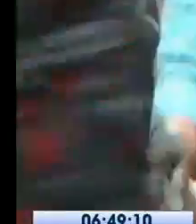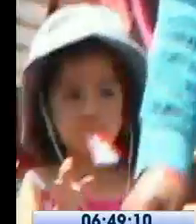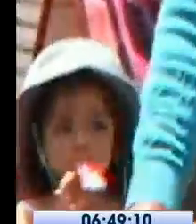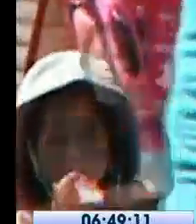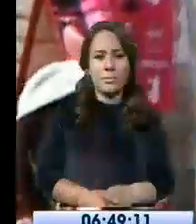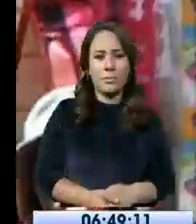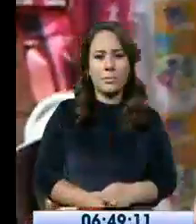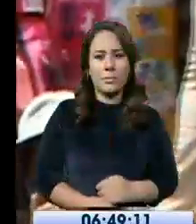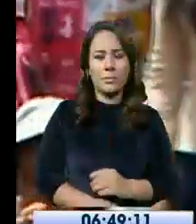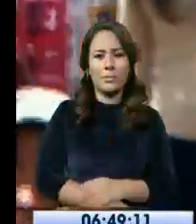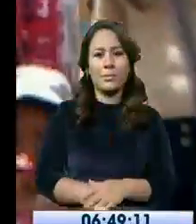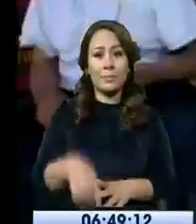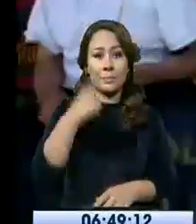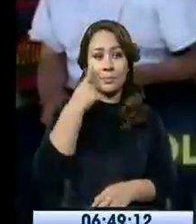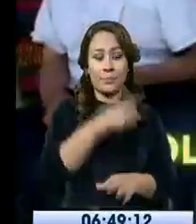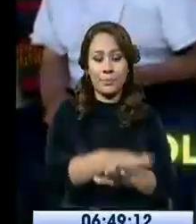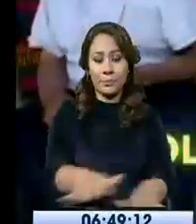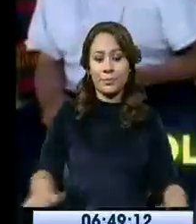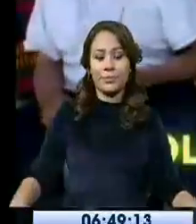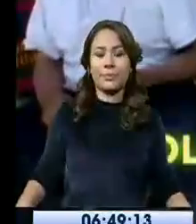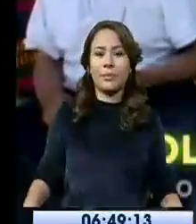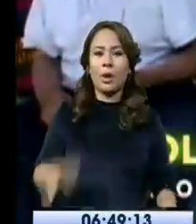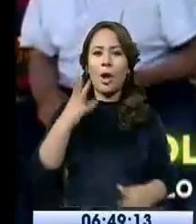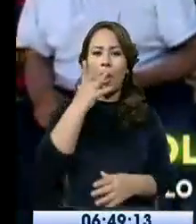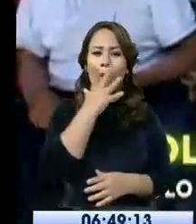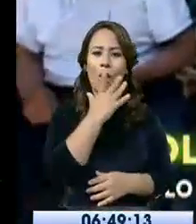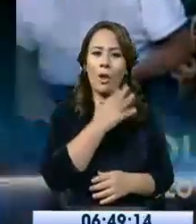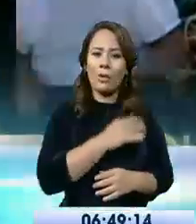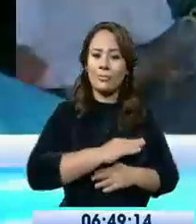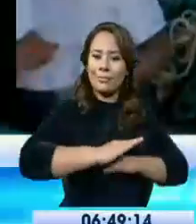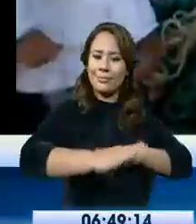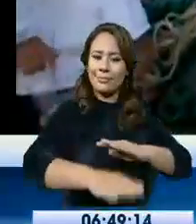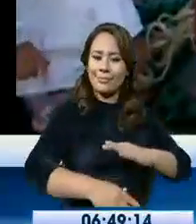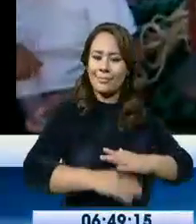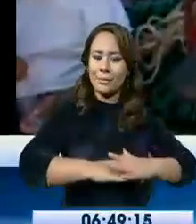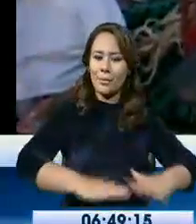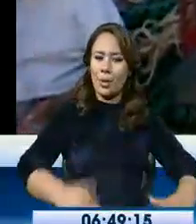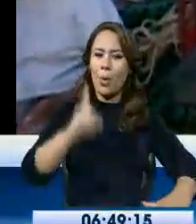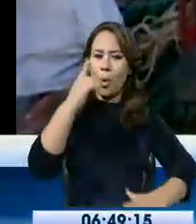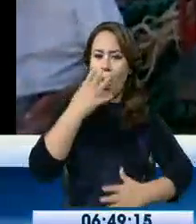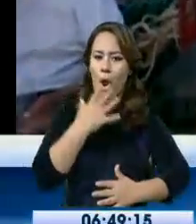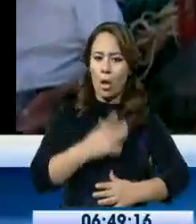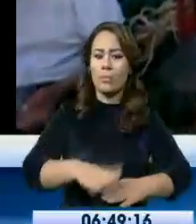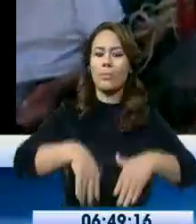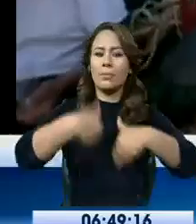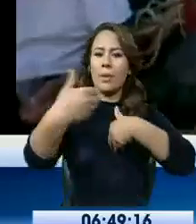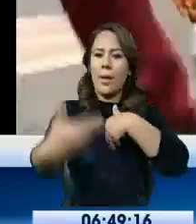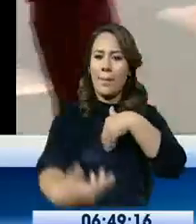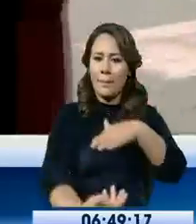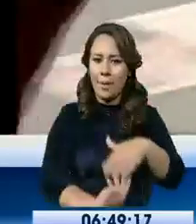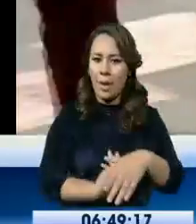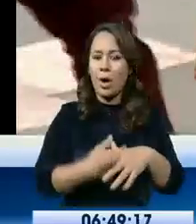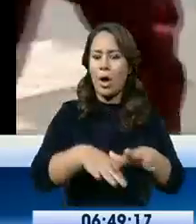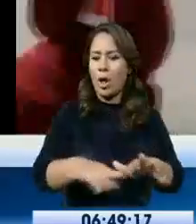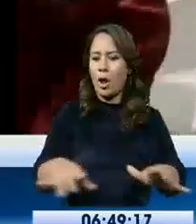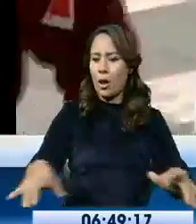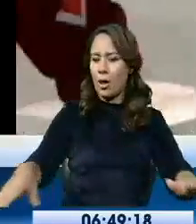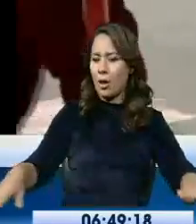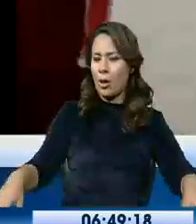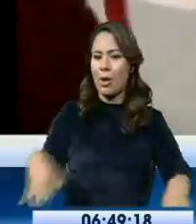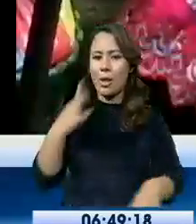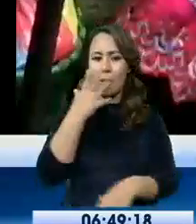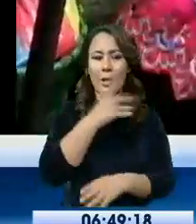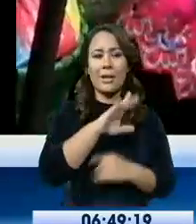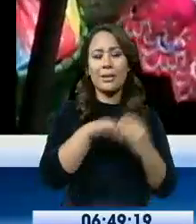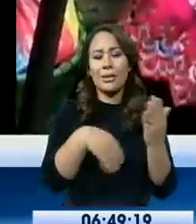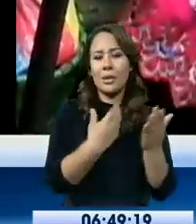exterior, también llamada bolsicón, en similar tela, pero mucho más sencilla. Un elemento que sintetiza la cultura fruto de la fusión entre lo indígena